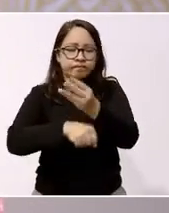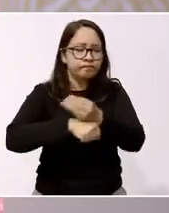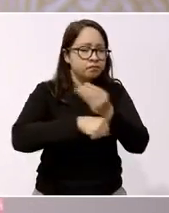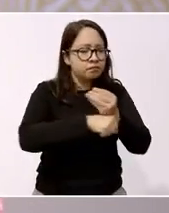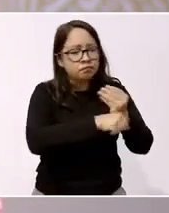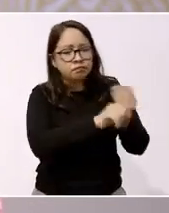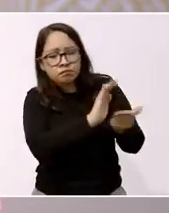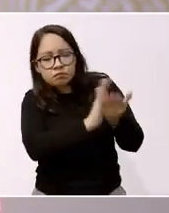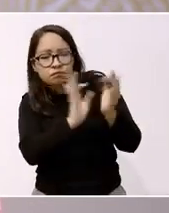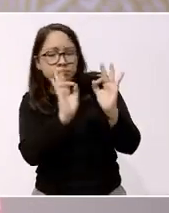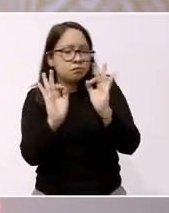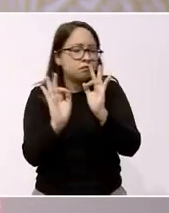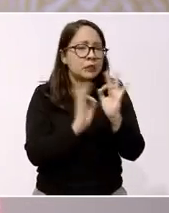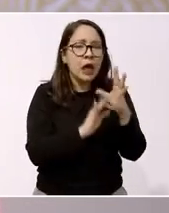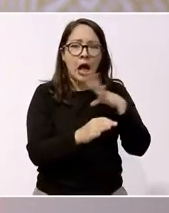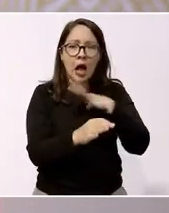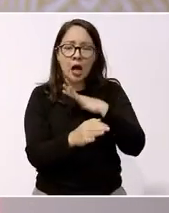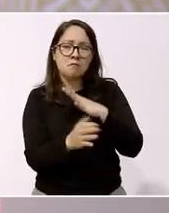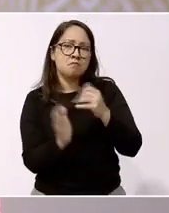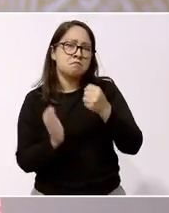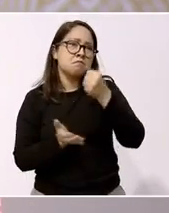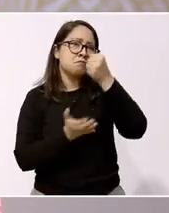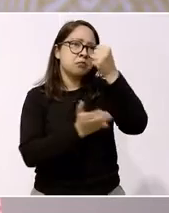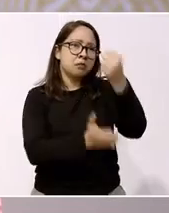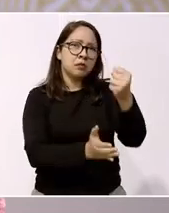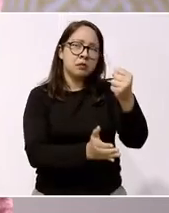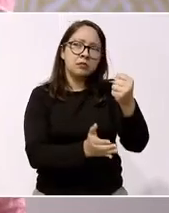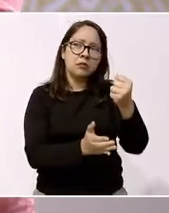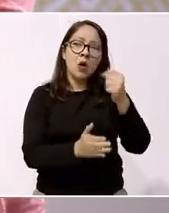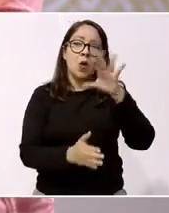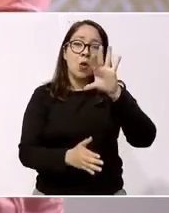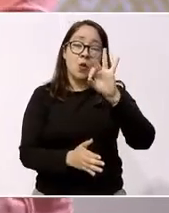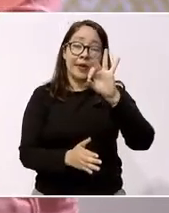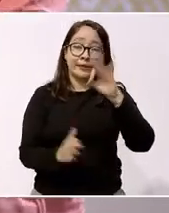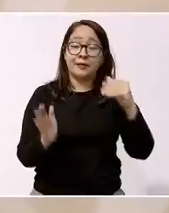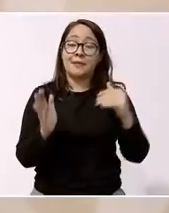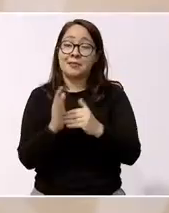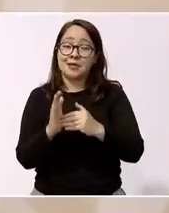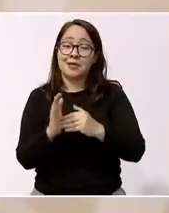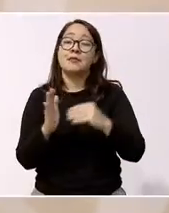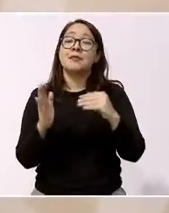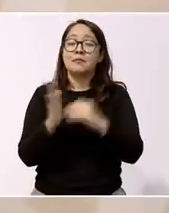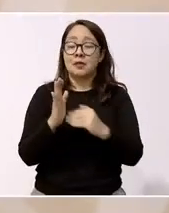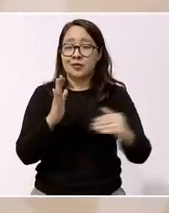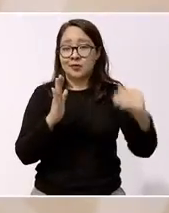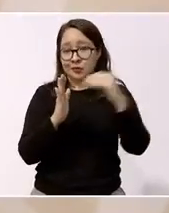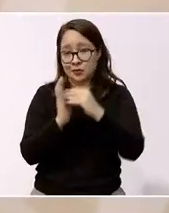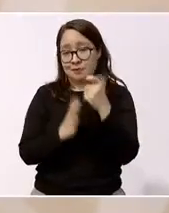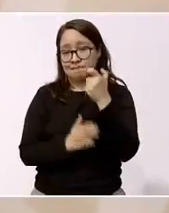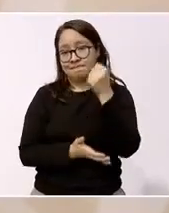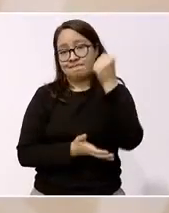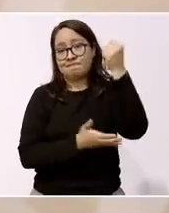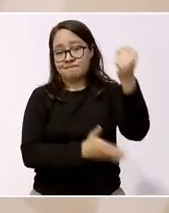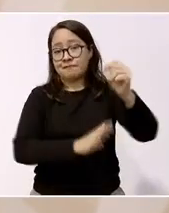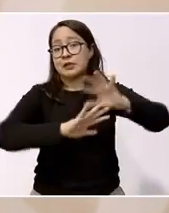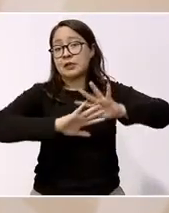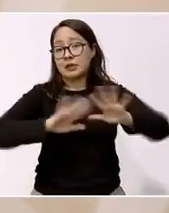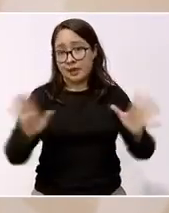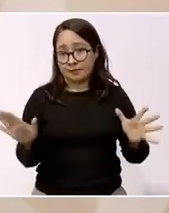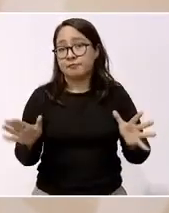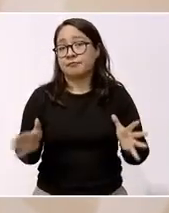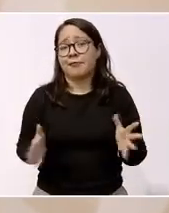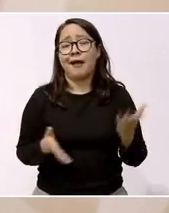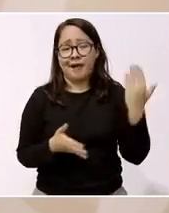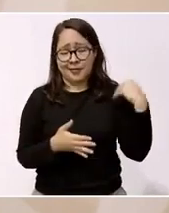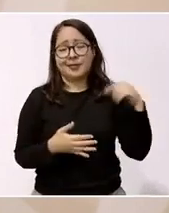ya destinados más de 40,000 millones de pesos que se